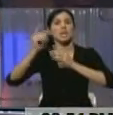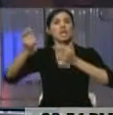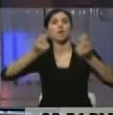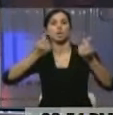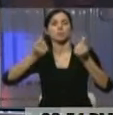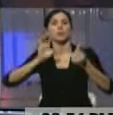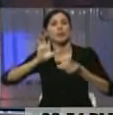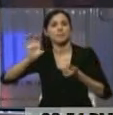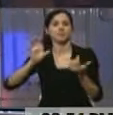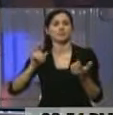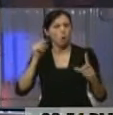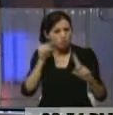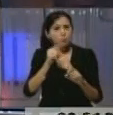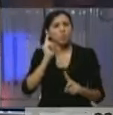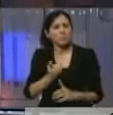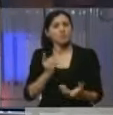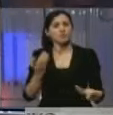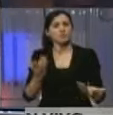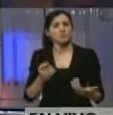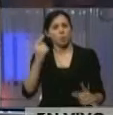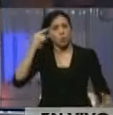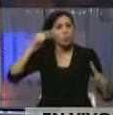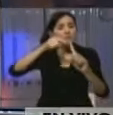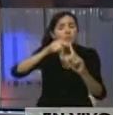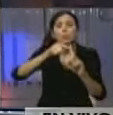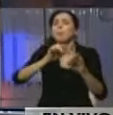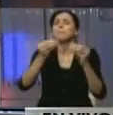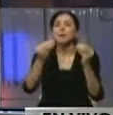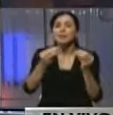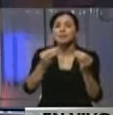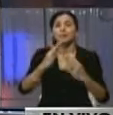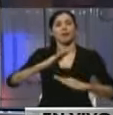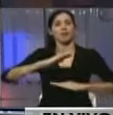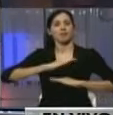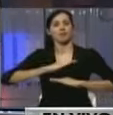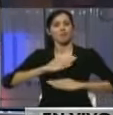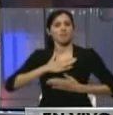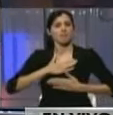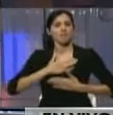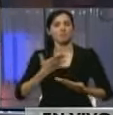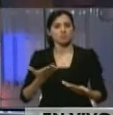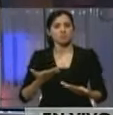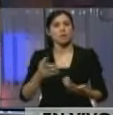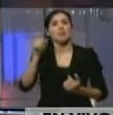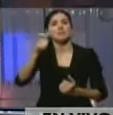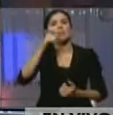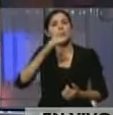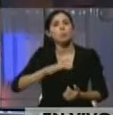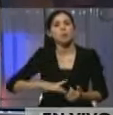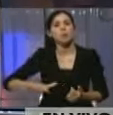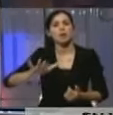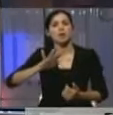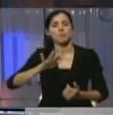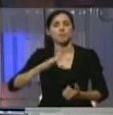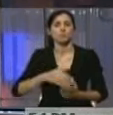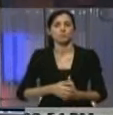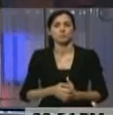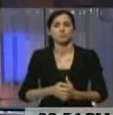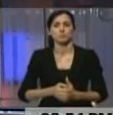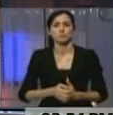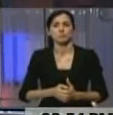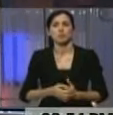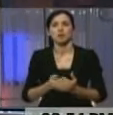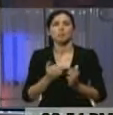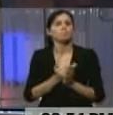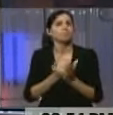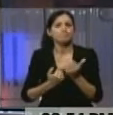de la patria. ¿Para qué? Para satisfacer las necesidades de nuestro pueblo, para